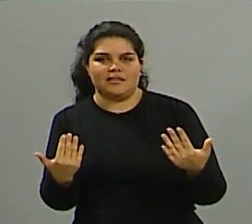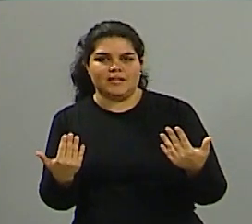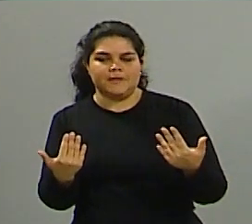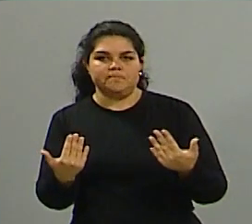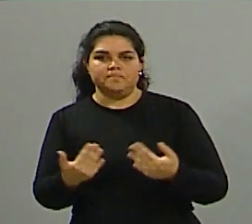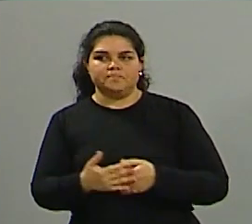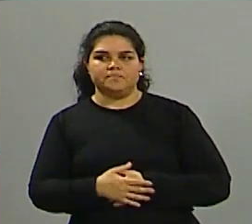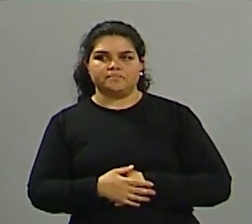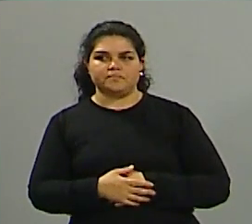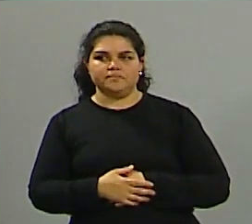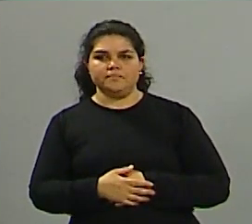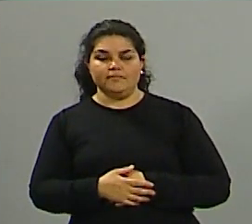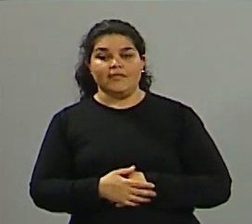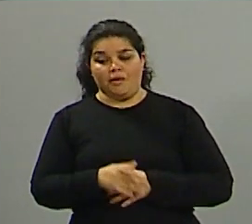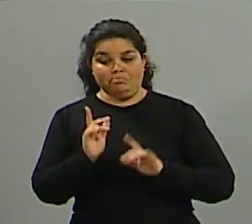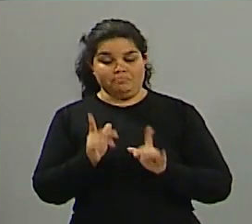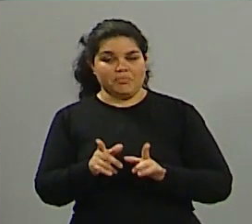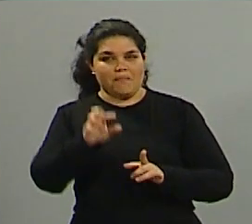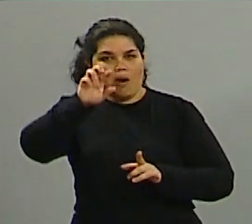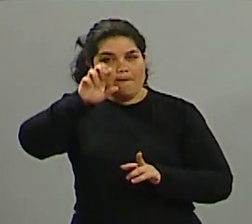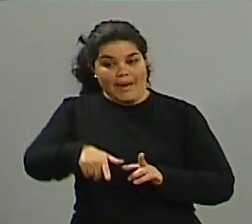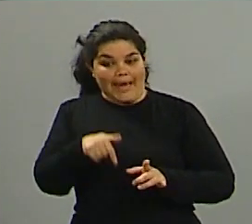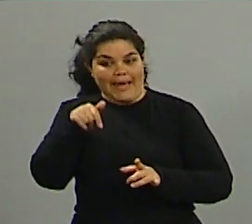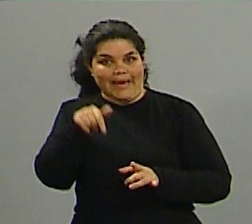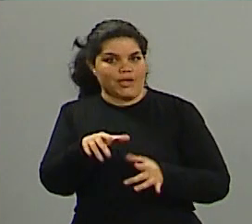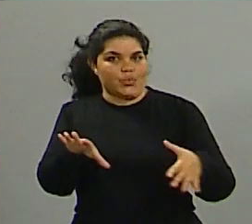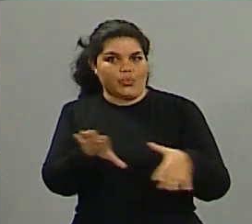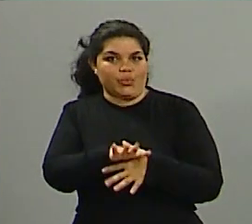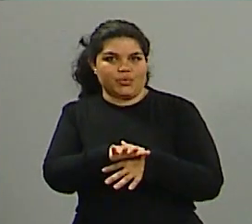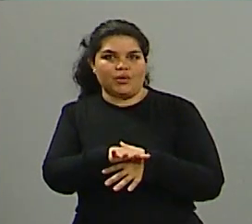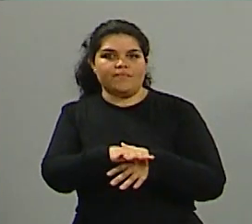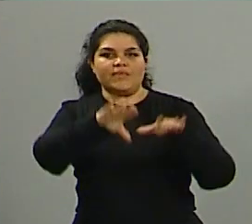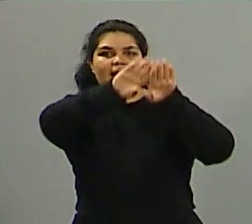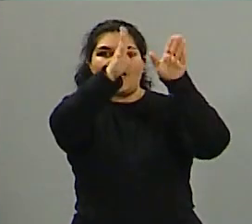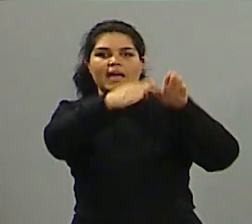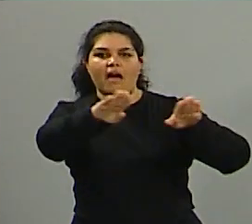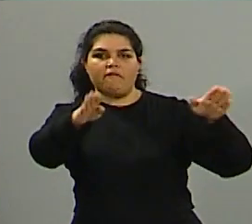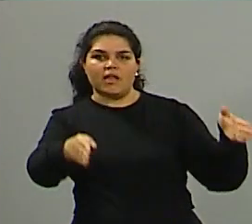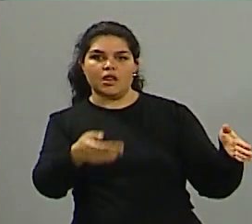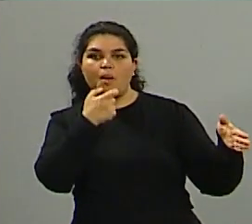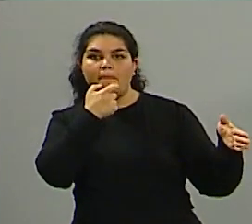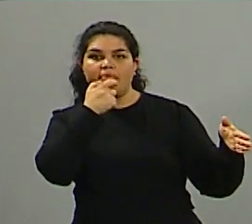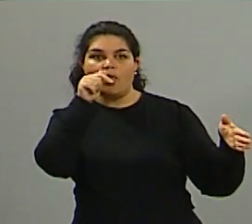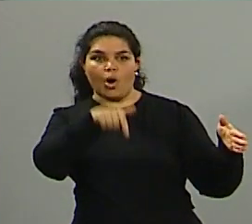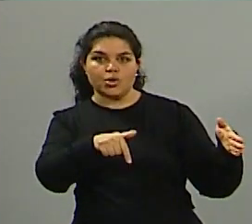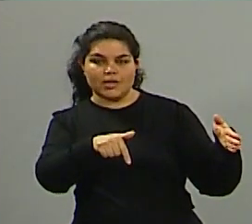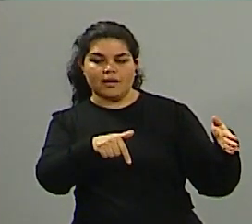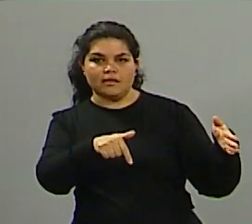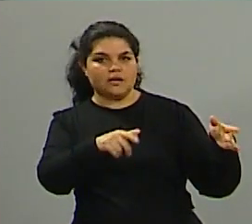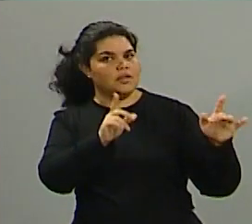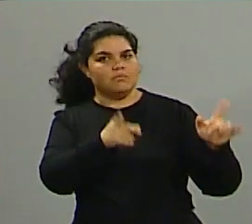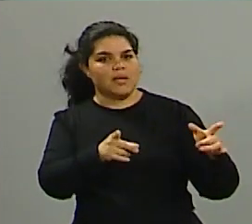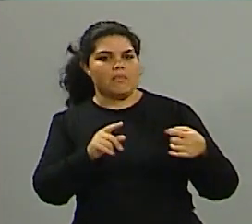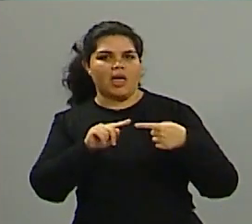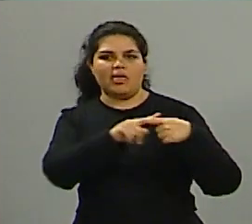tanto, ahí es donde tiene esa primer gran discusión con el Cabildo de Mendoza, que lo esperan en la casa. Y